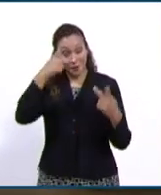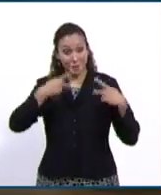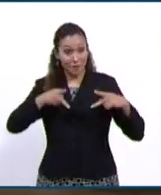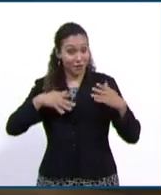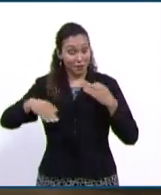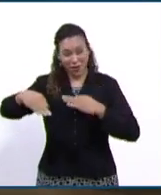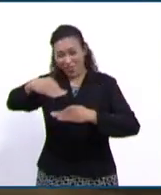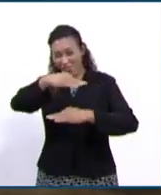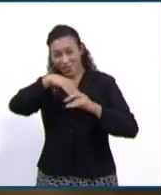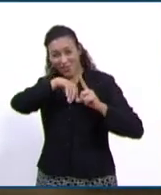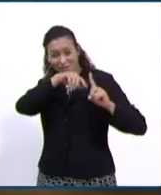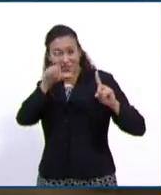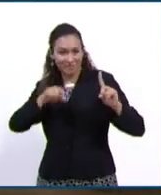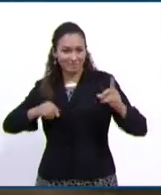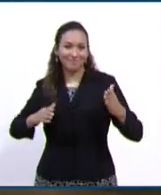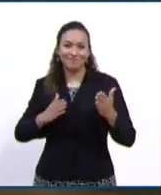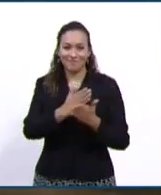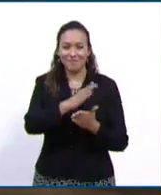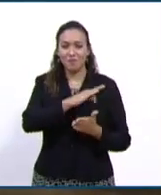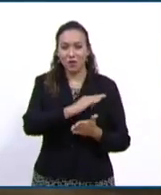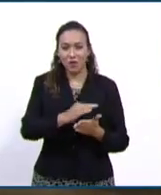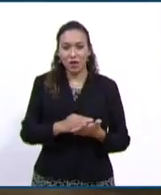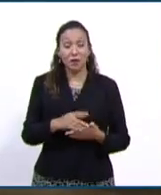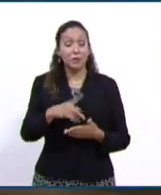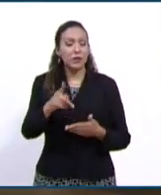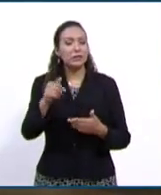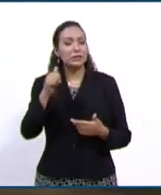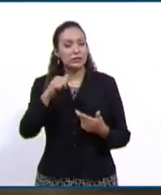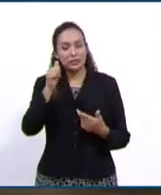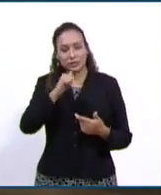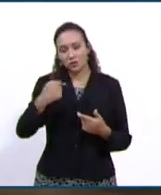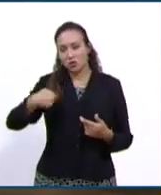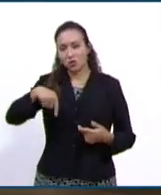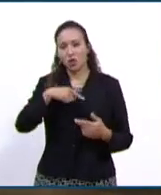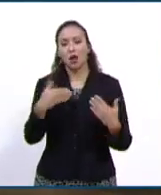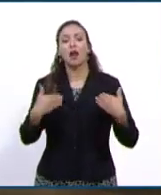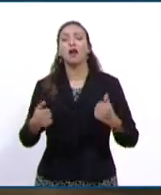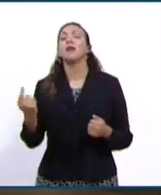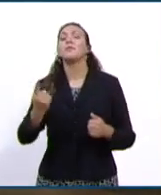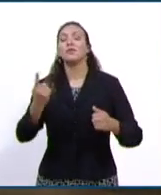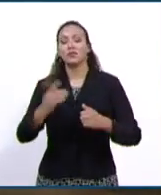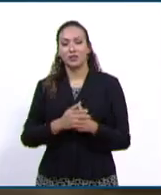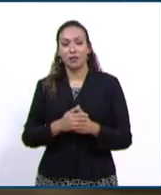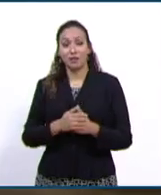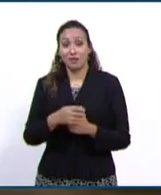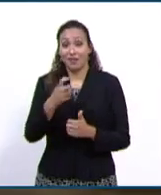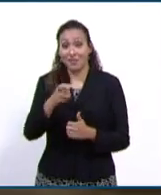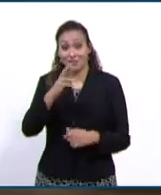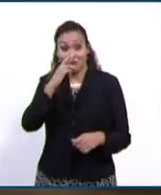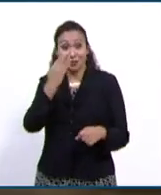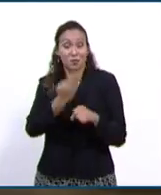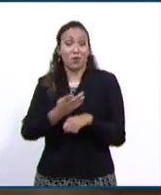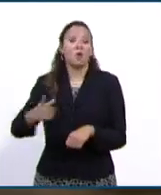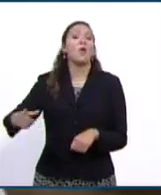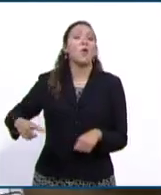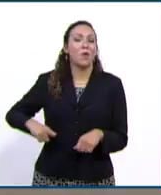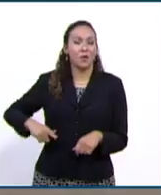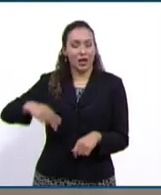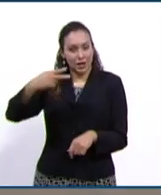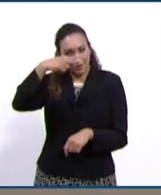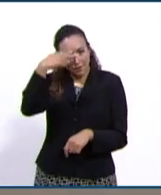personas, entendiendo cabalmente que esto es una responsabilidad del Estado